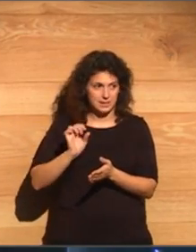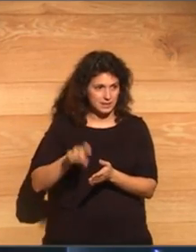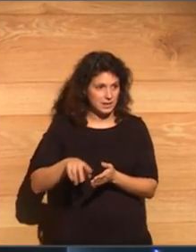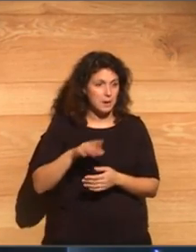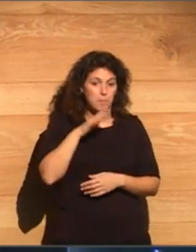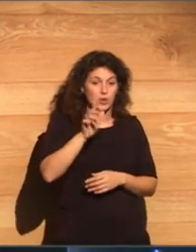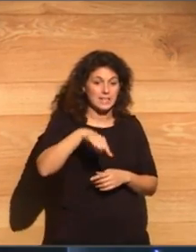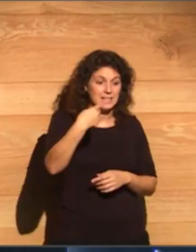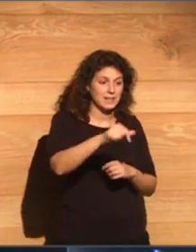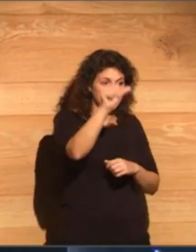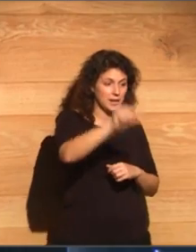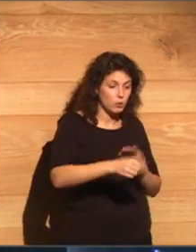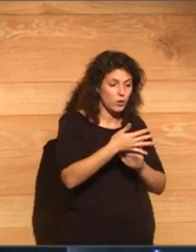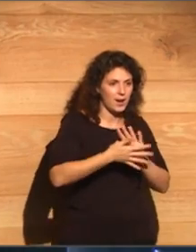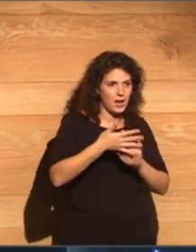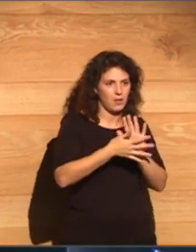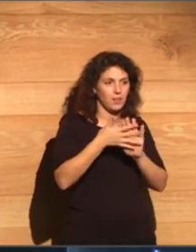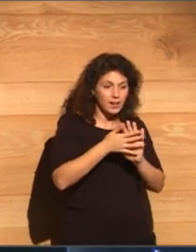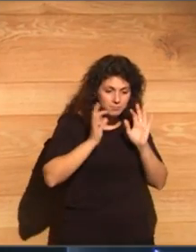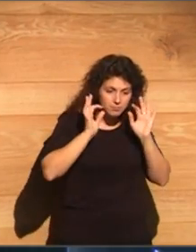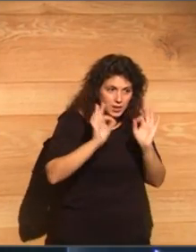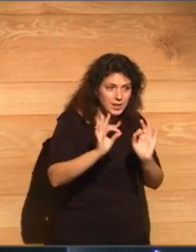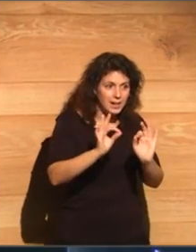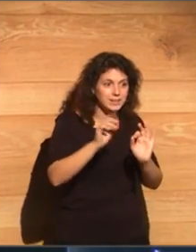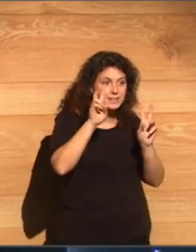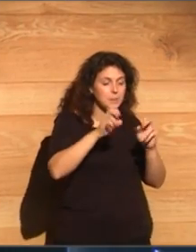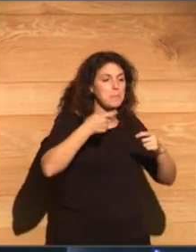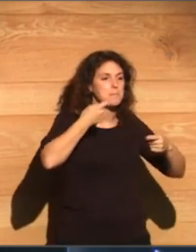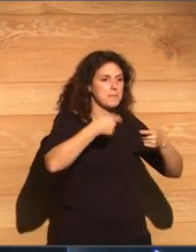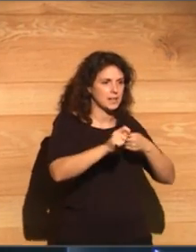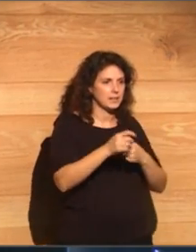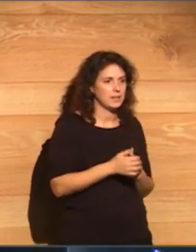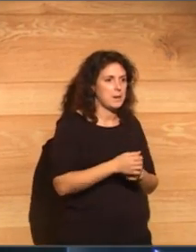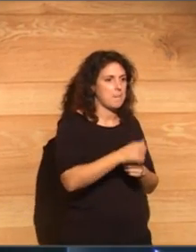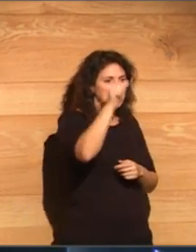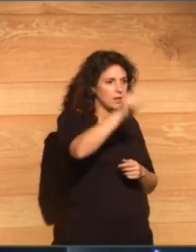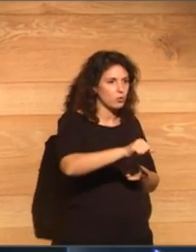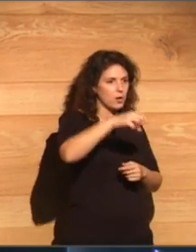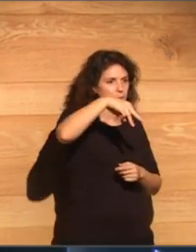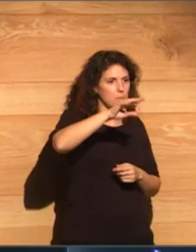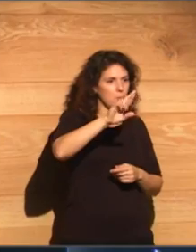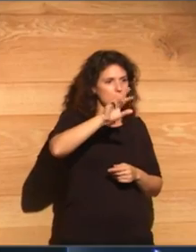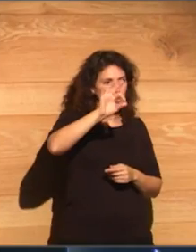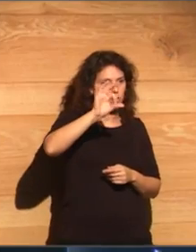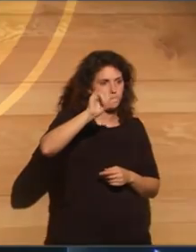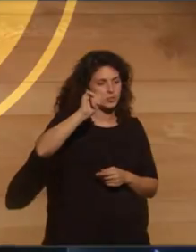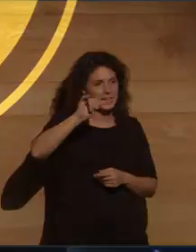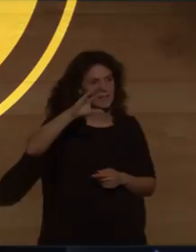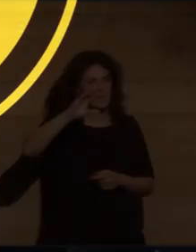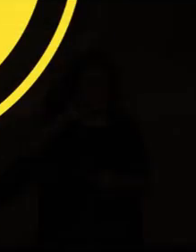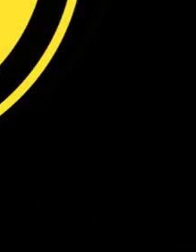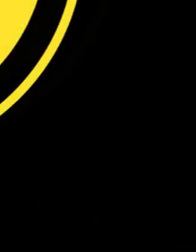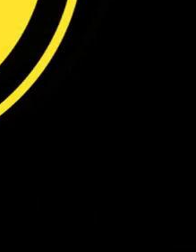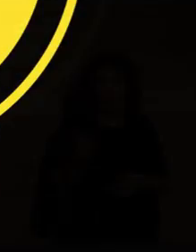siguiente película hablará precisamente de eso, del marketing. La película se llama Moros y Cristianos.